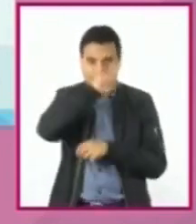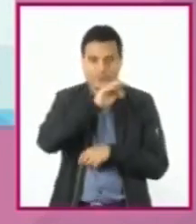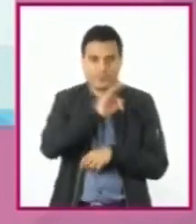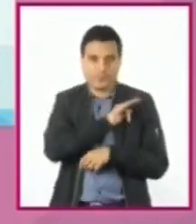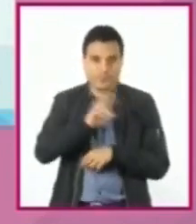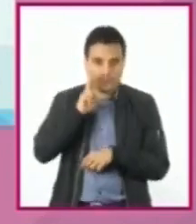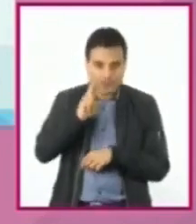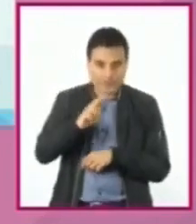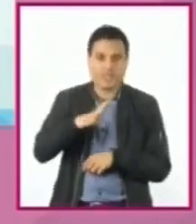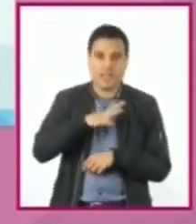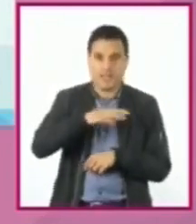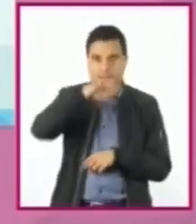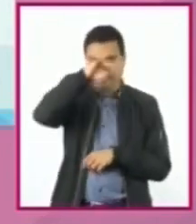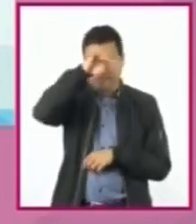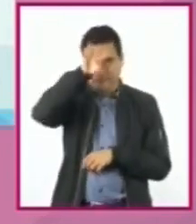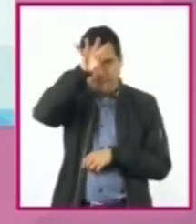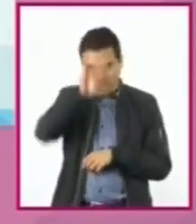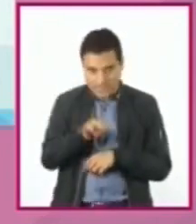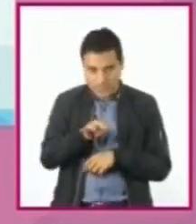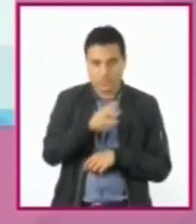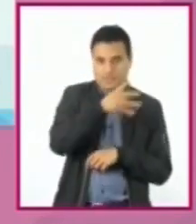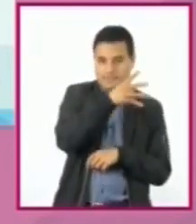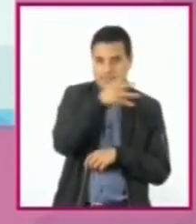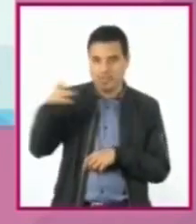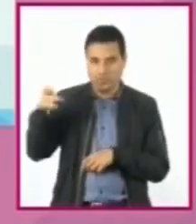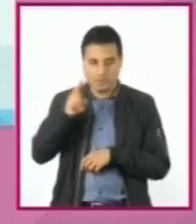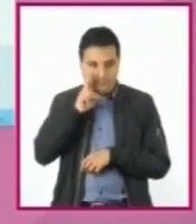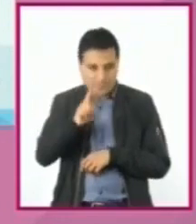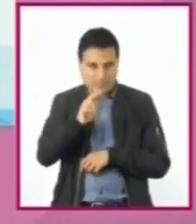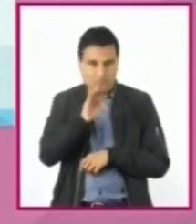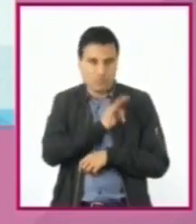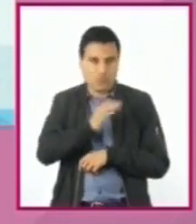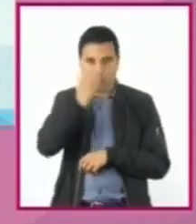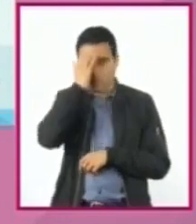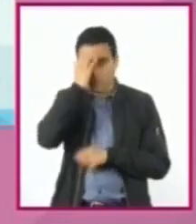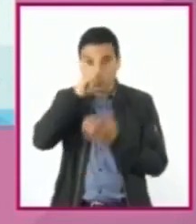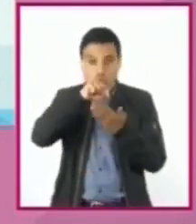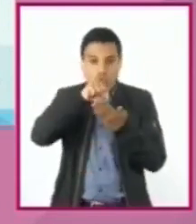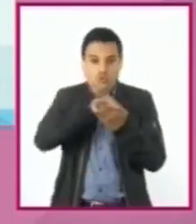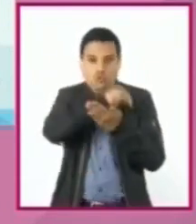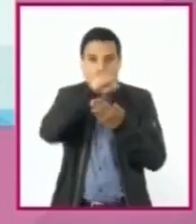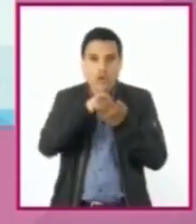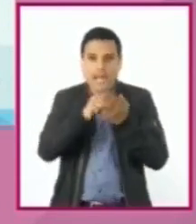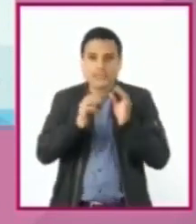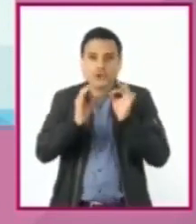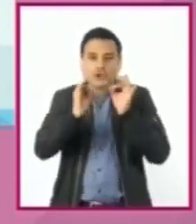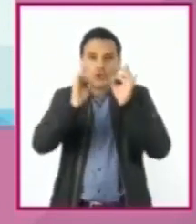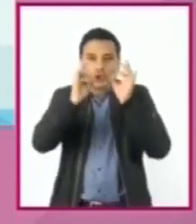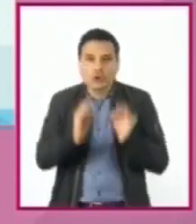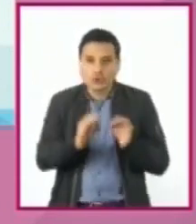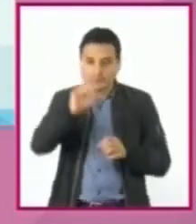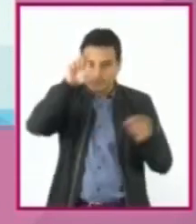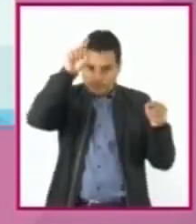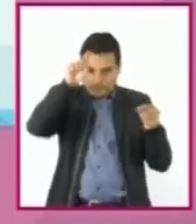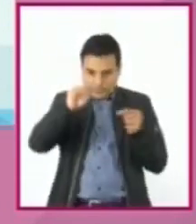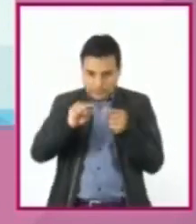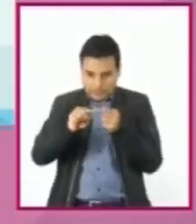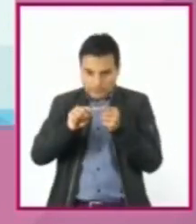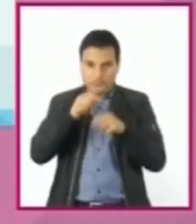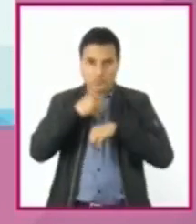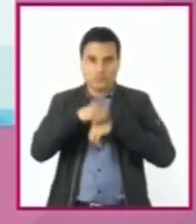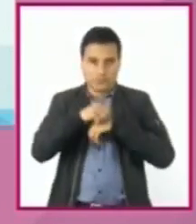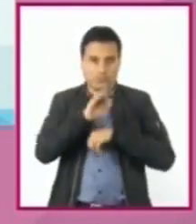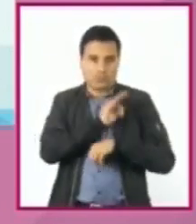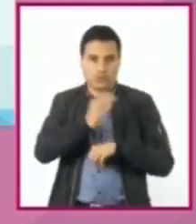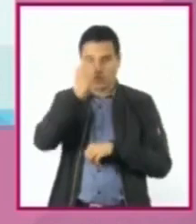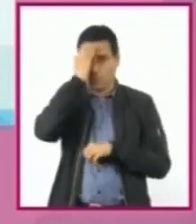los meridianos y los paralelos, que nos permiten conocer los valores de la latitud y longitud, por lo